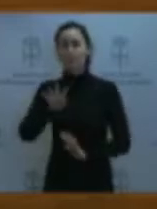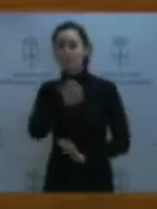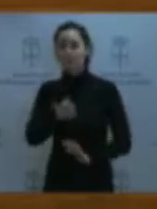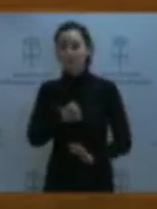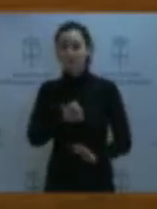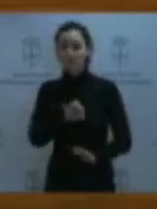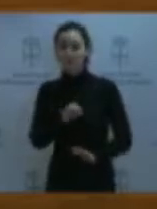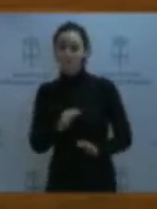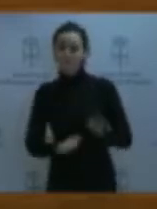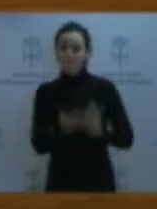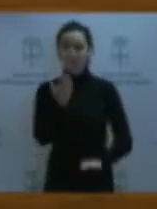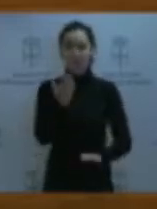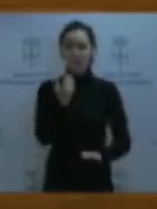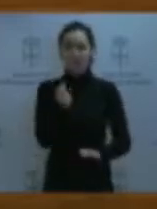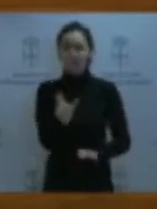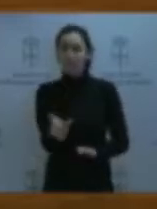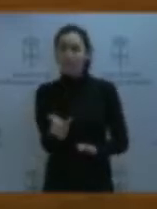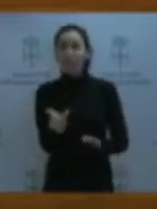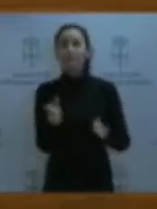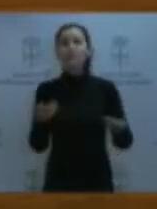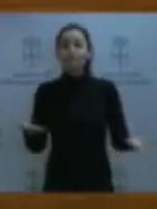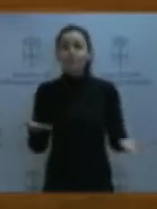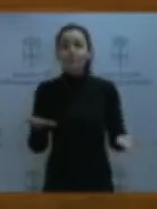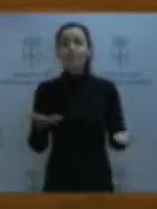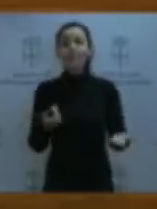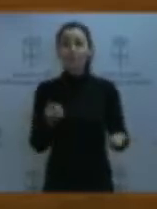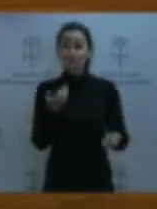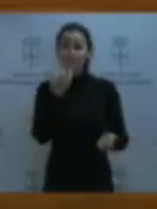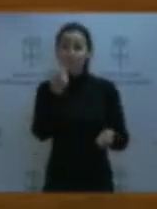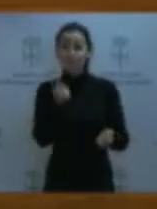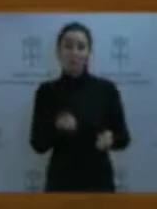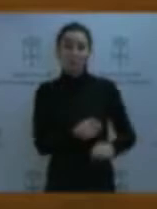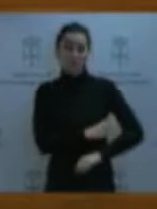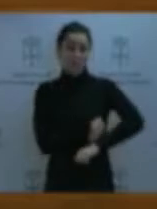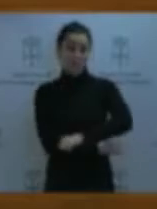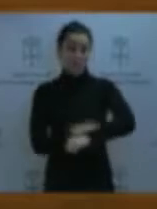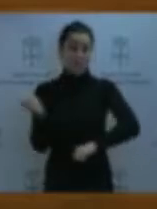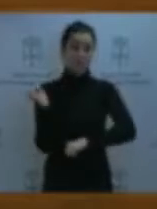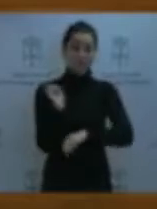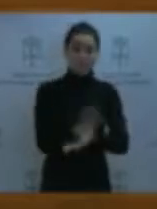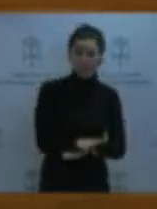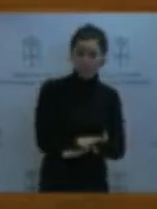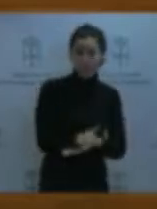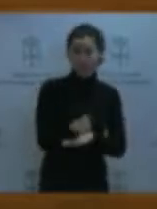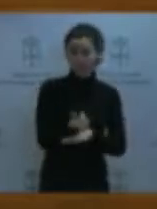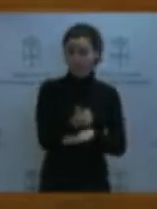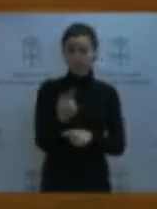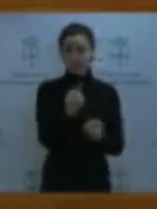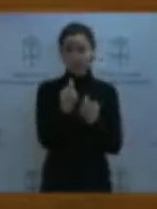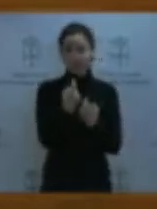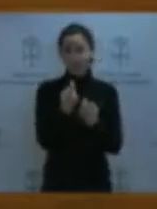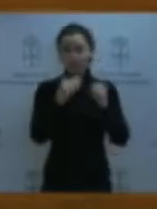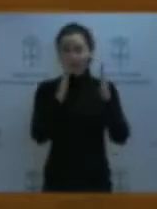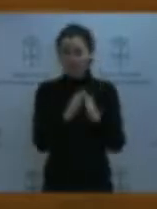precio. Eso es de lo que sirve inyectar dinero directamente en el bolsillo de personas que necesitan una vivienda